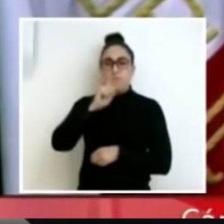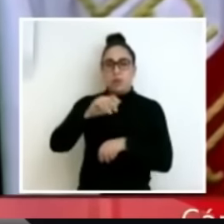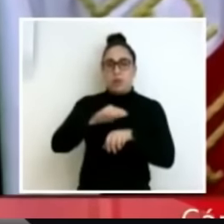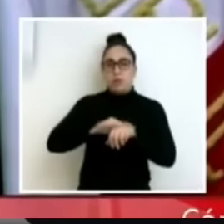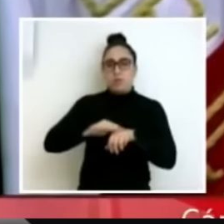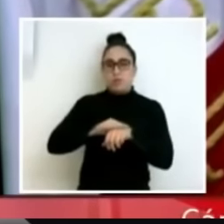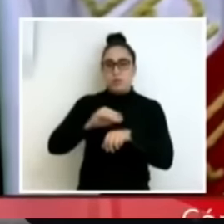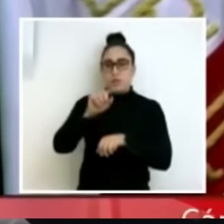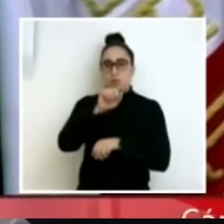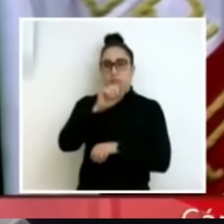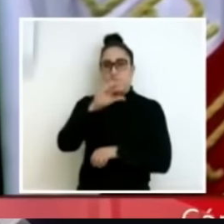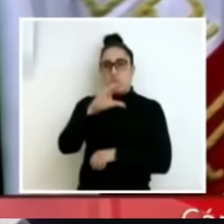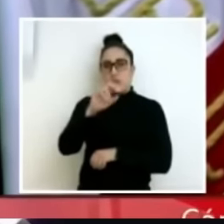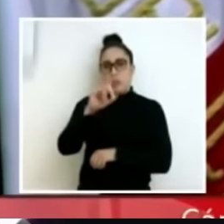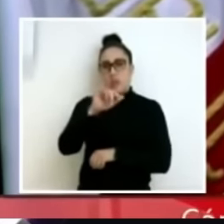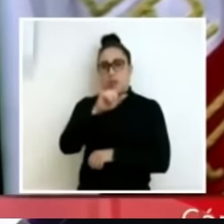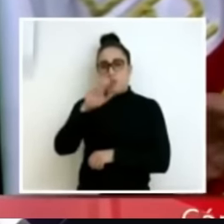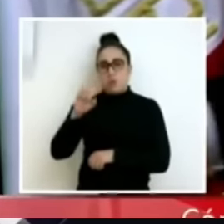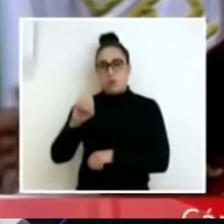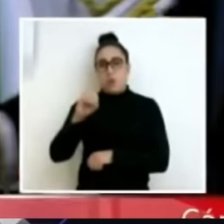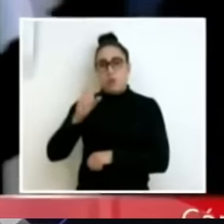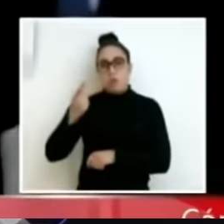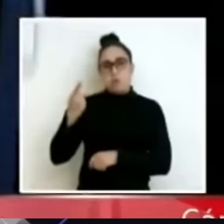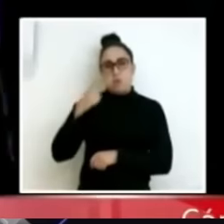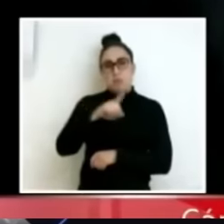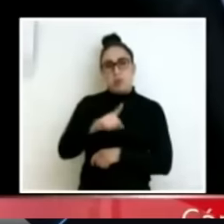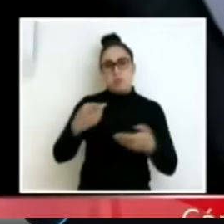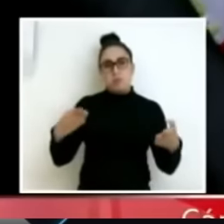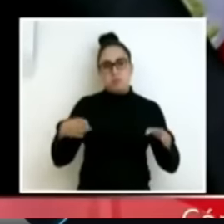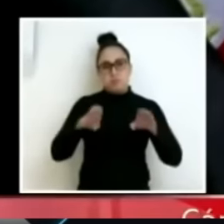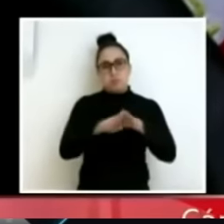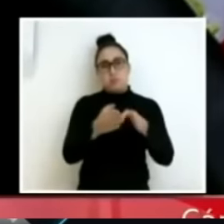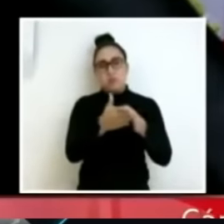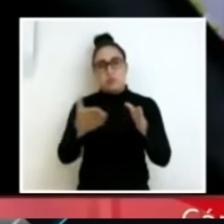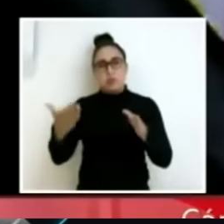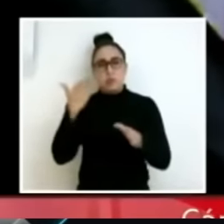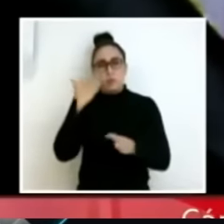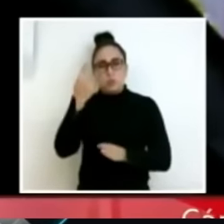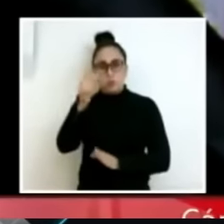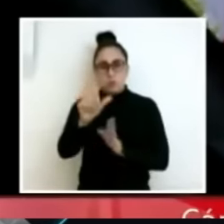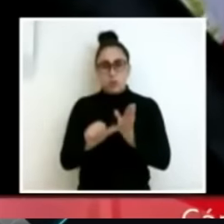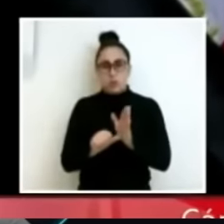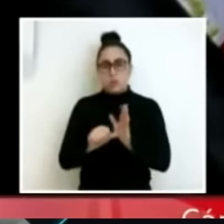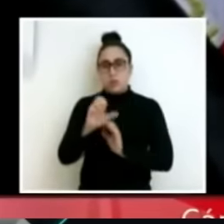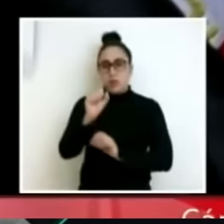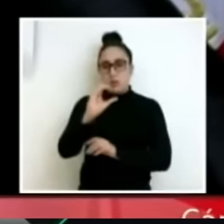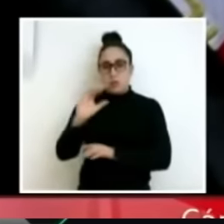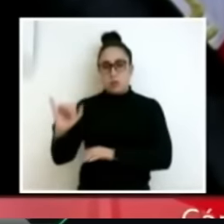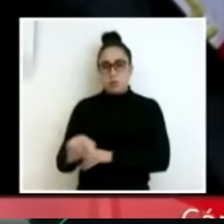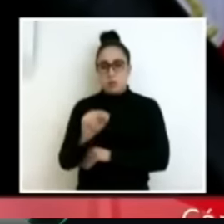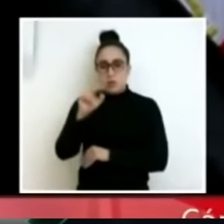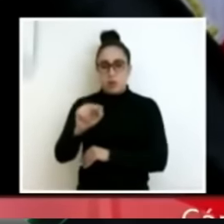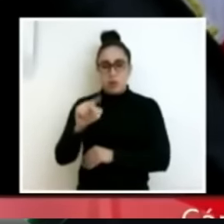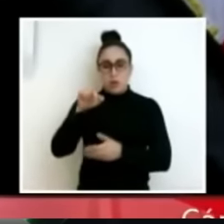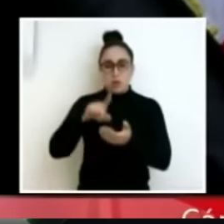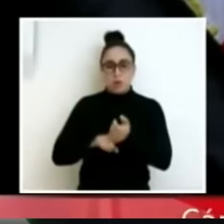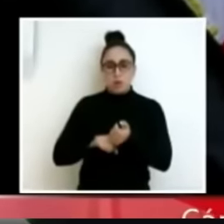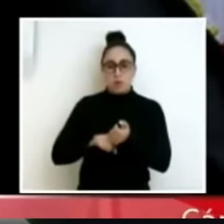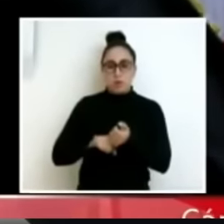decidió cerrar la Suprema Corte de Justicia durante un mes. y mediante la figura